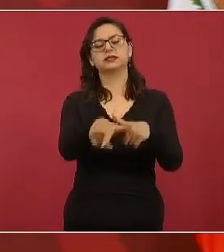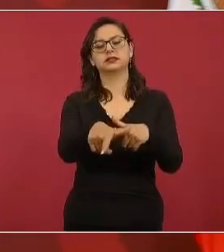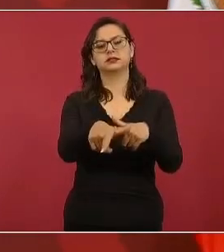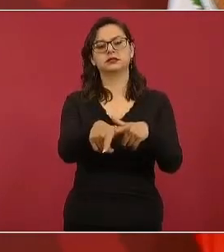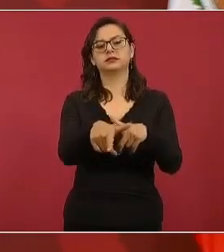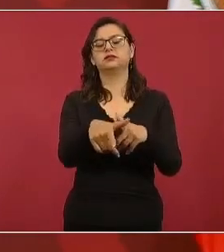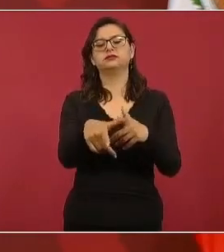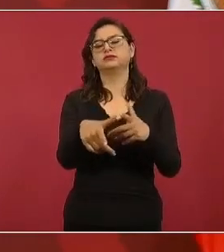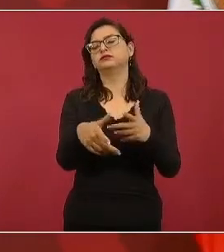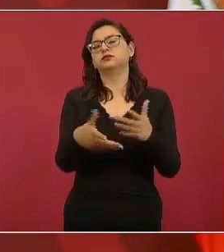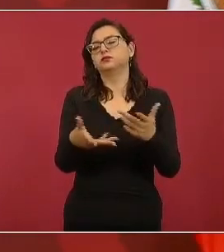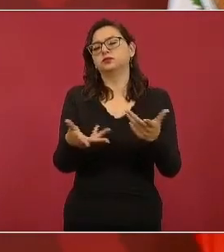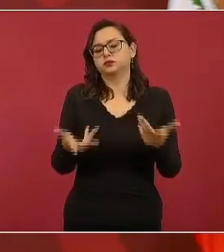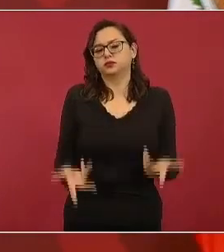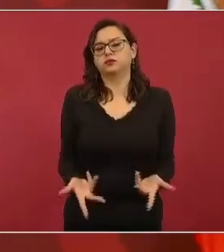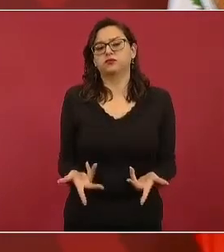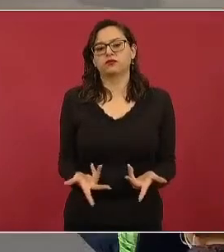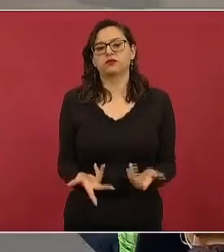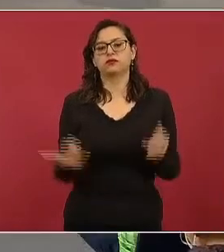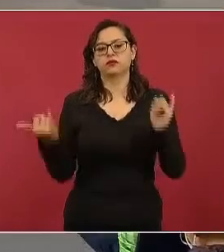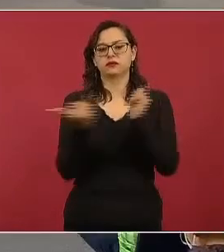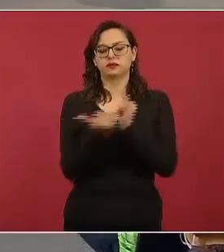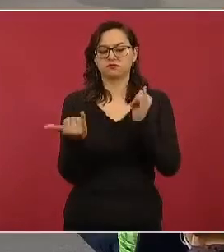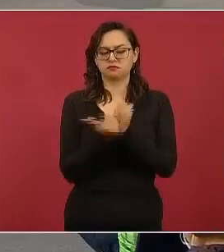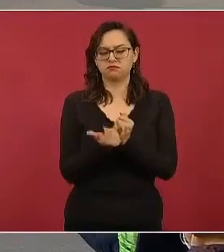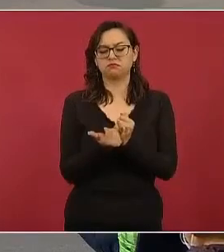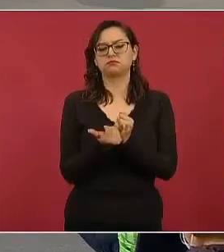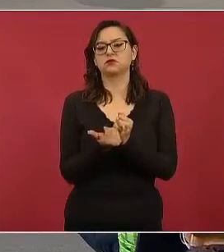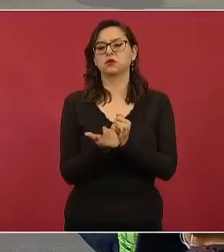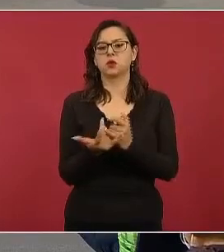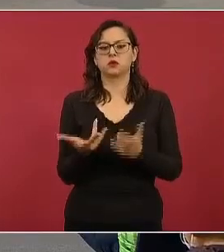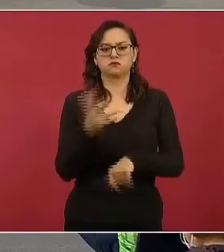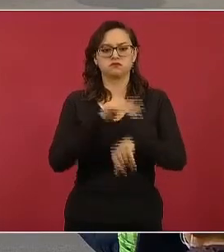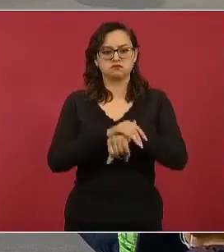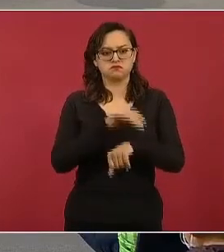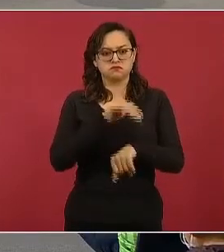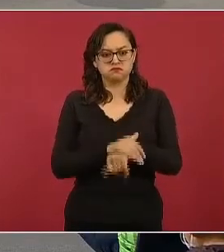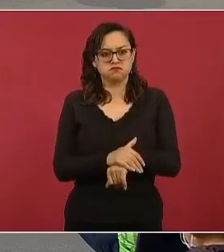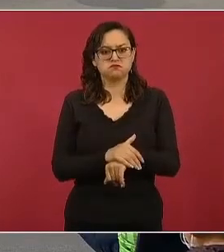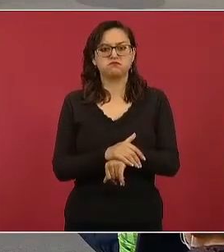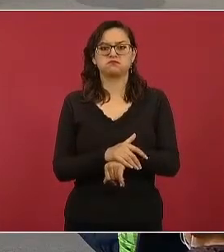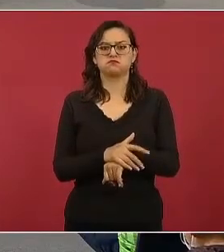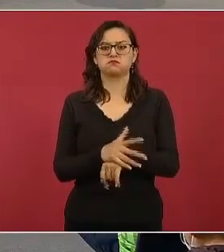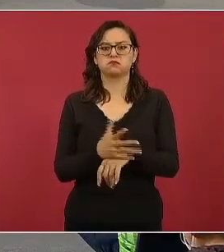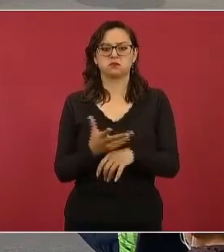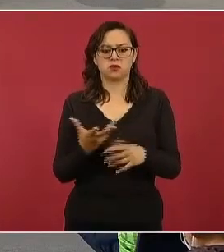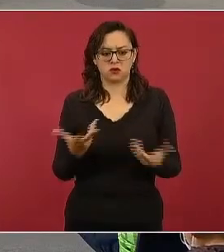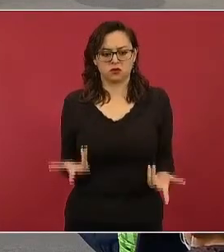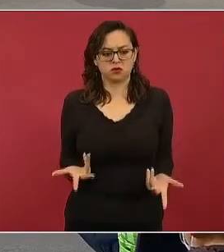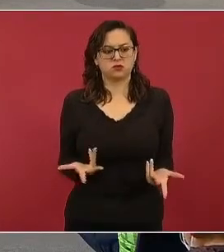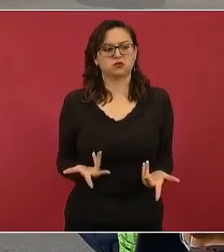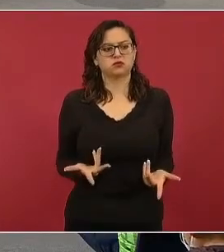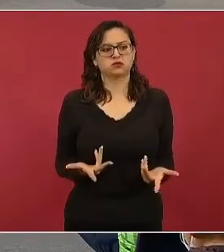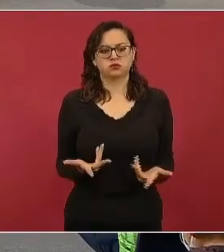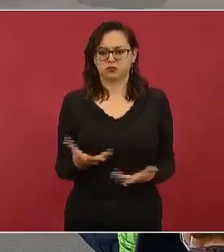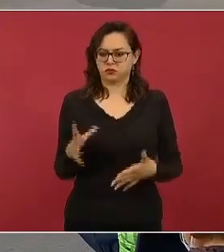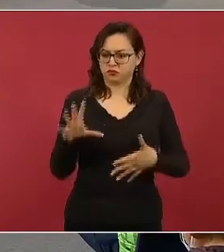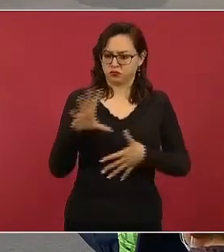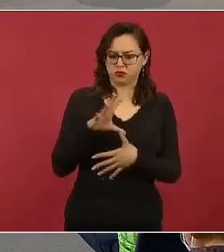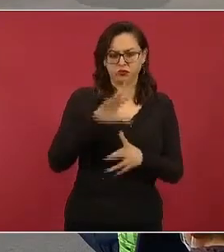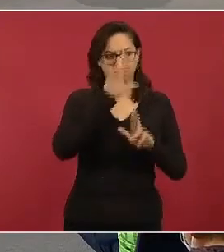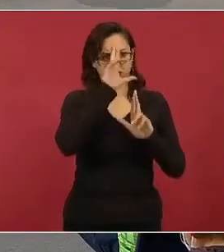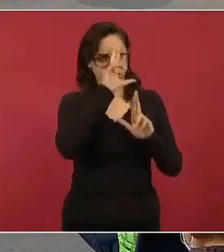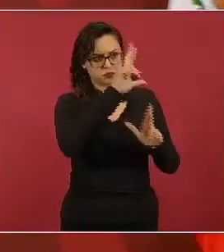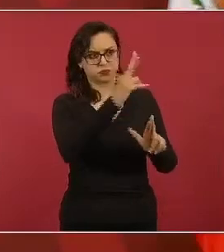y relaciones pues de amistad, y también buscar la integración económica con respeto a nuestras soberanías,